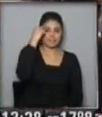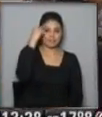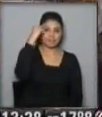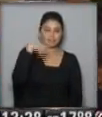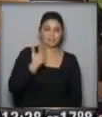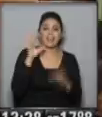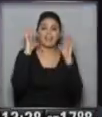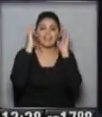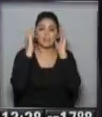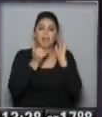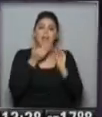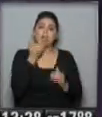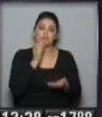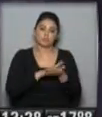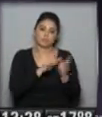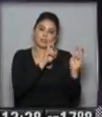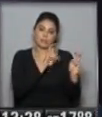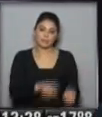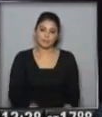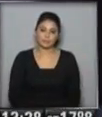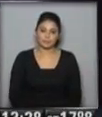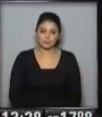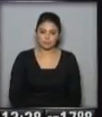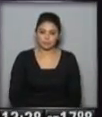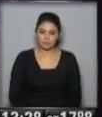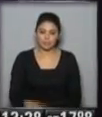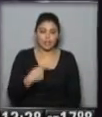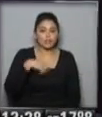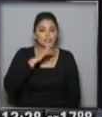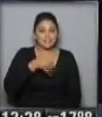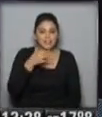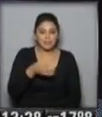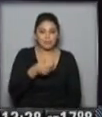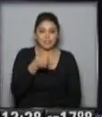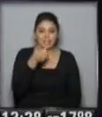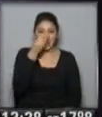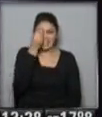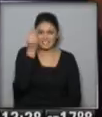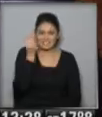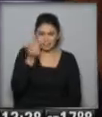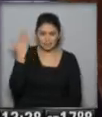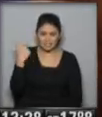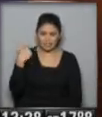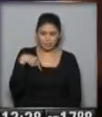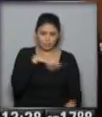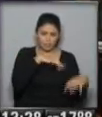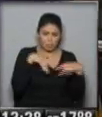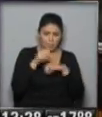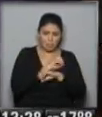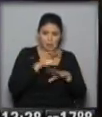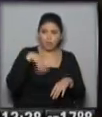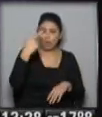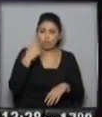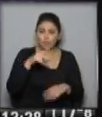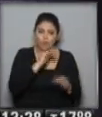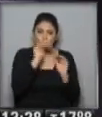refirió Juan Román Riquelme. Sabemos de que peor de lo que hemos jugado el día sábado en San Juan no se puede jugar. Pedimos